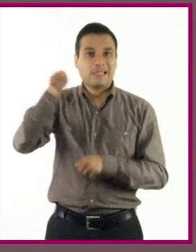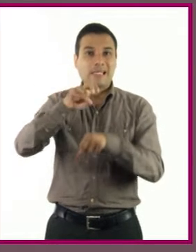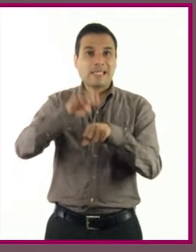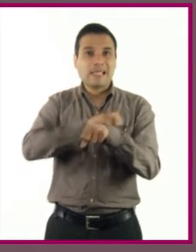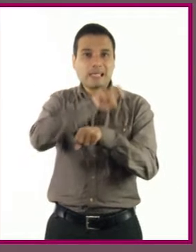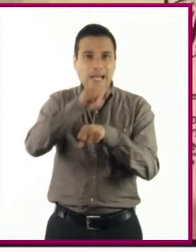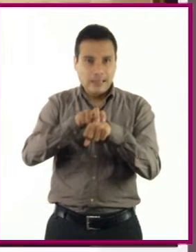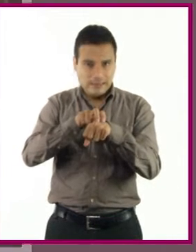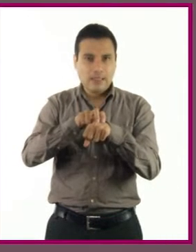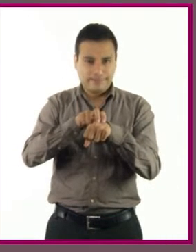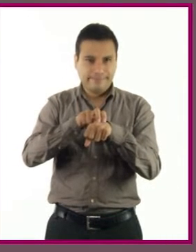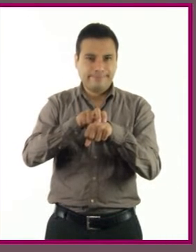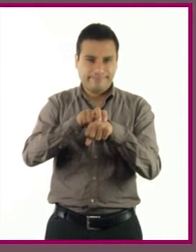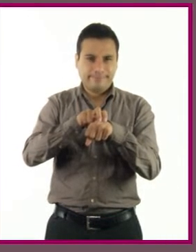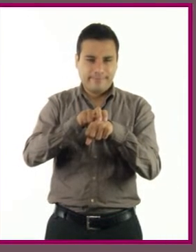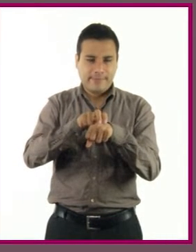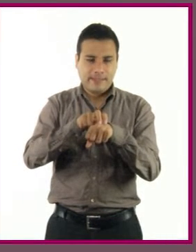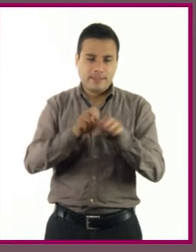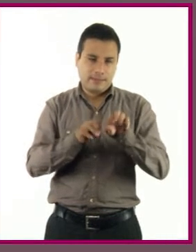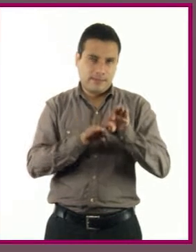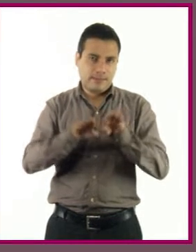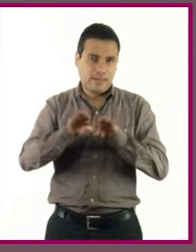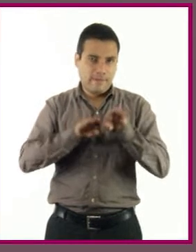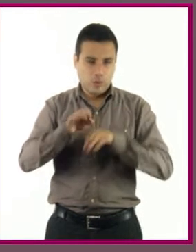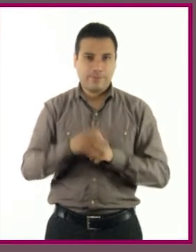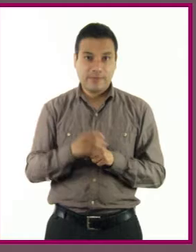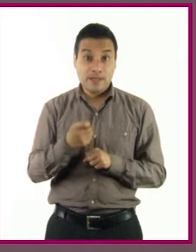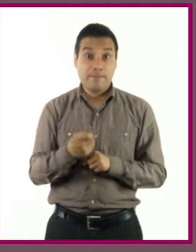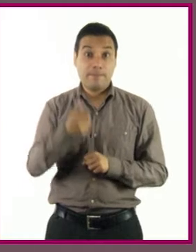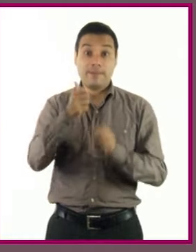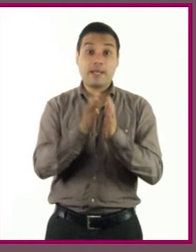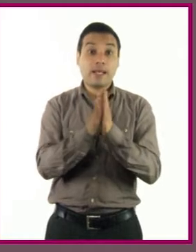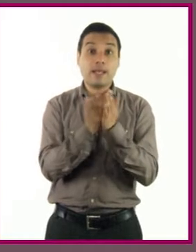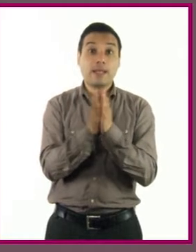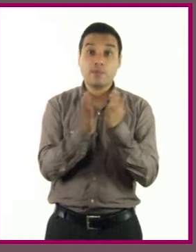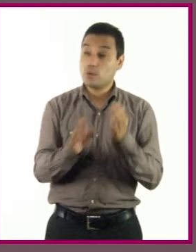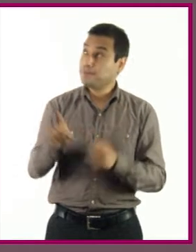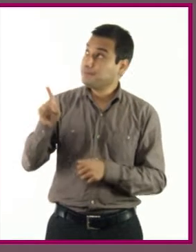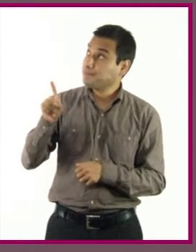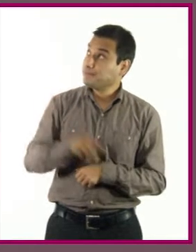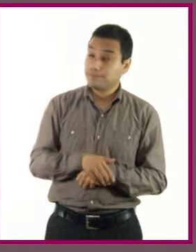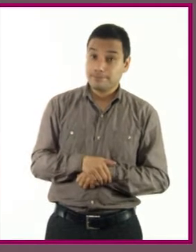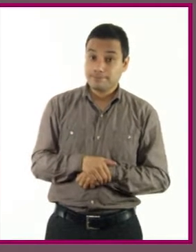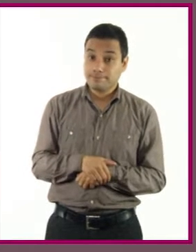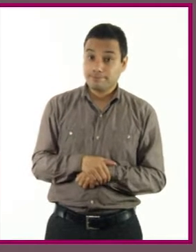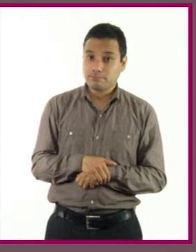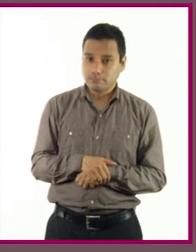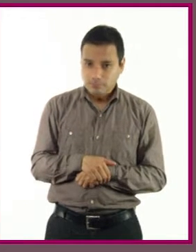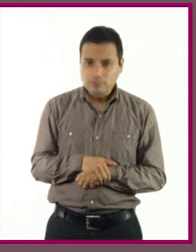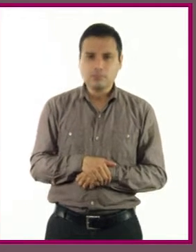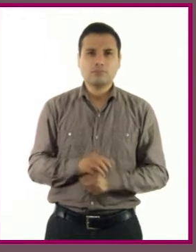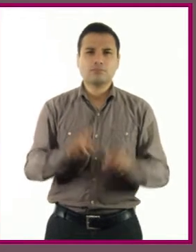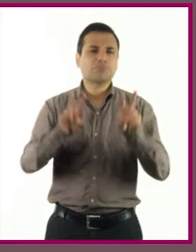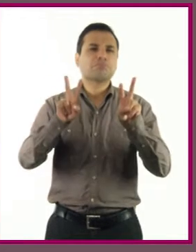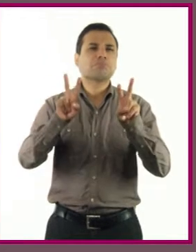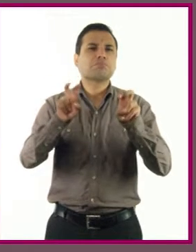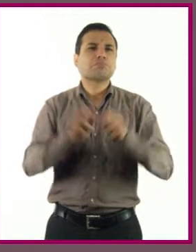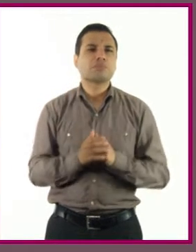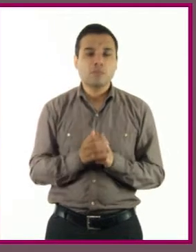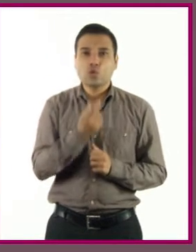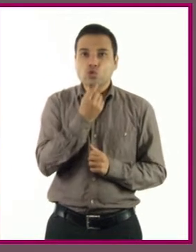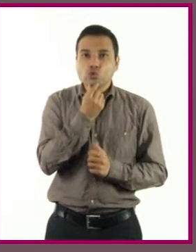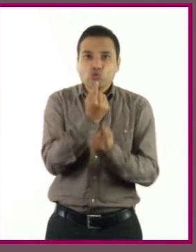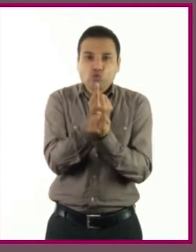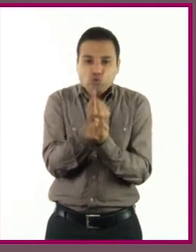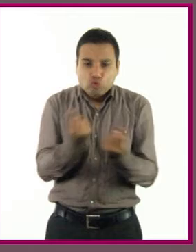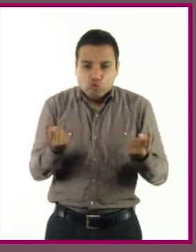como institutriz. Su primera obra, Reflexiones sobre la educación de las hijas, analizaba la forma en que las niñas